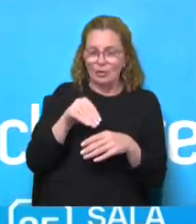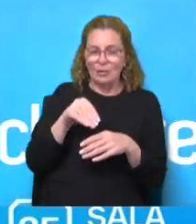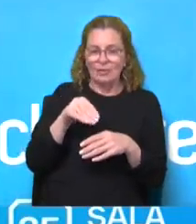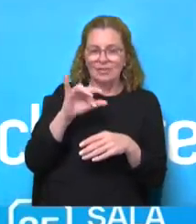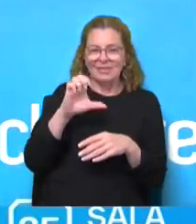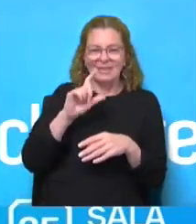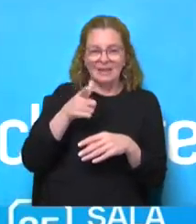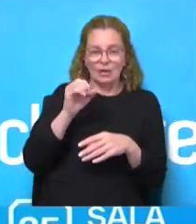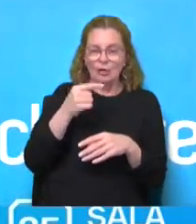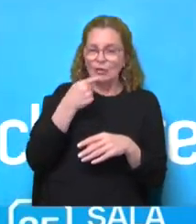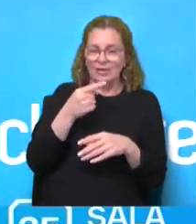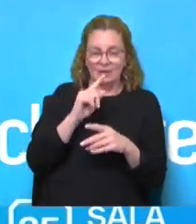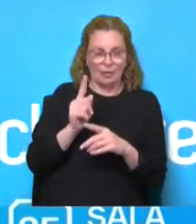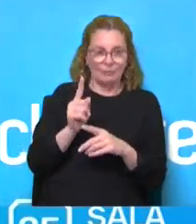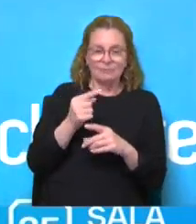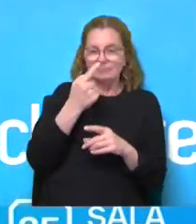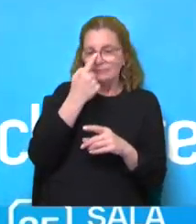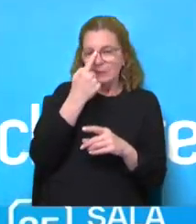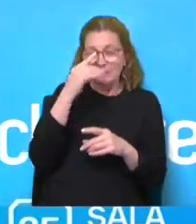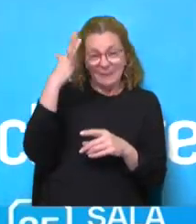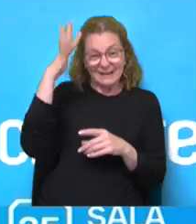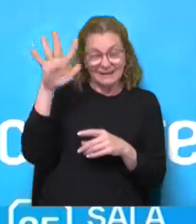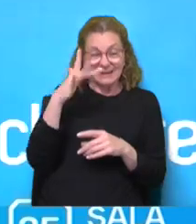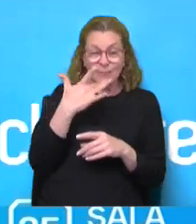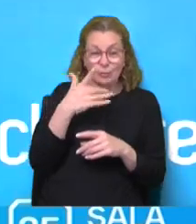Diego Maturro tampoco lo nombré. O sea que imagínense qué